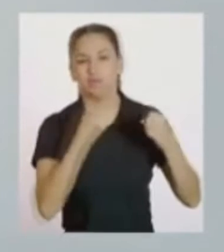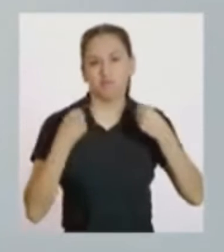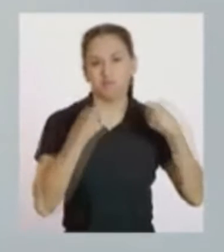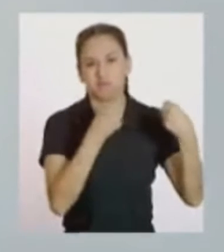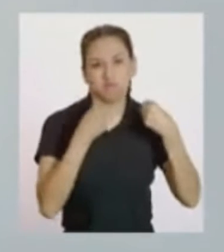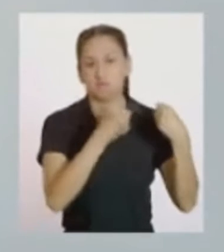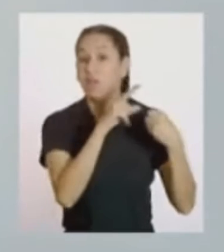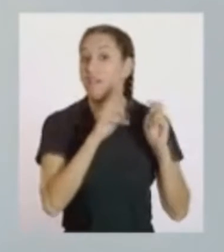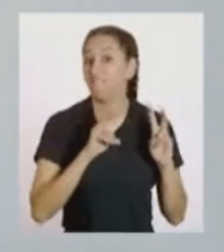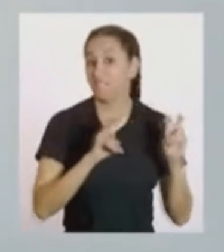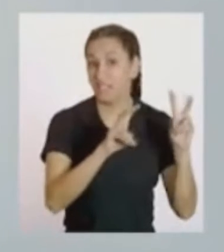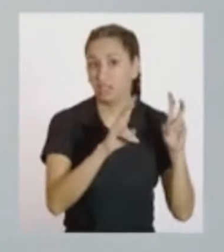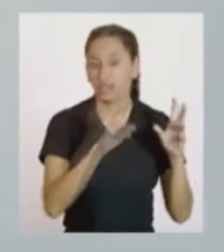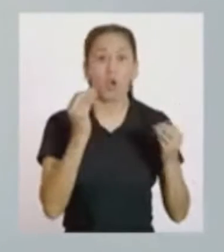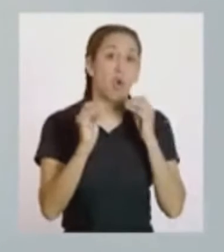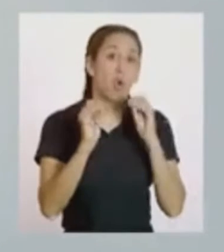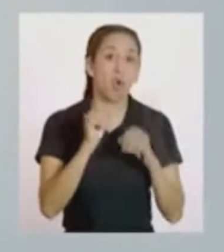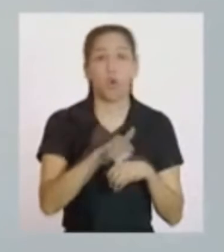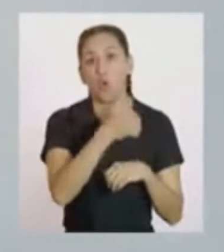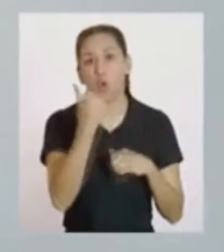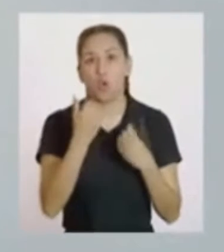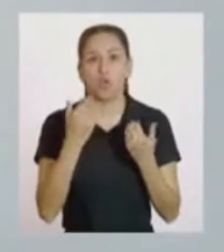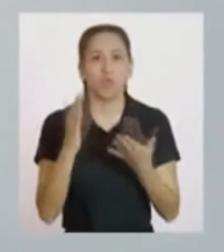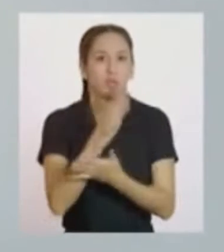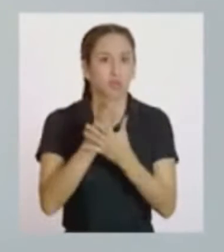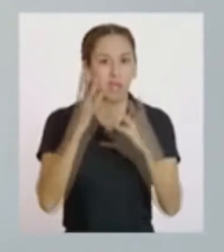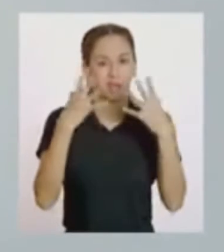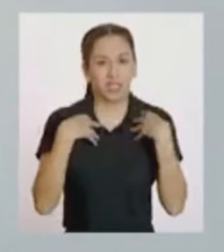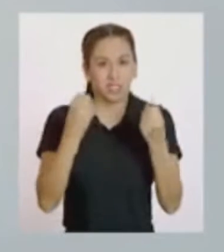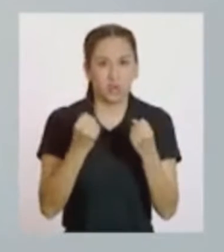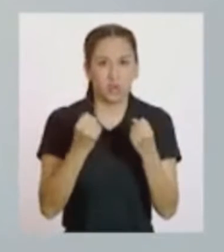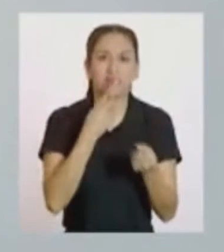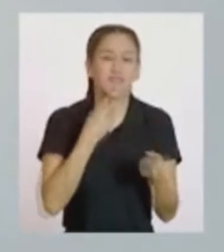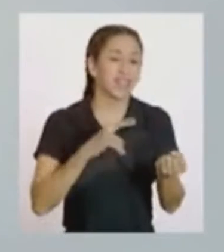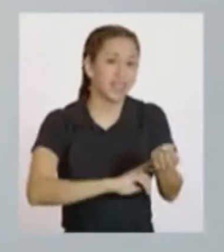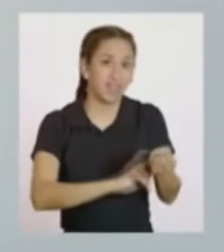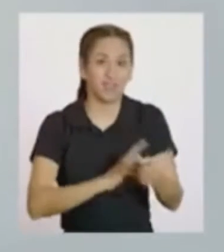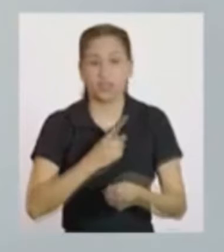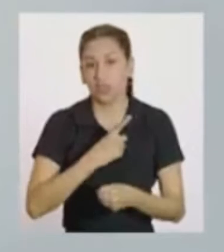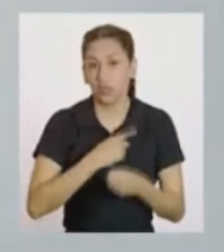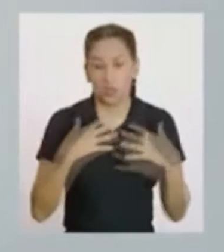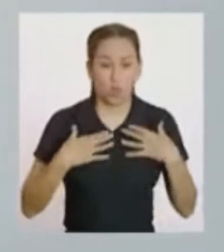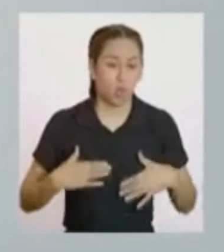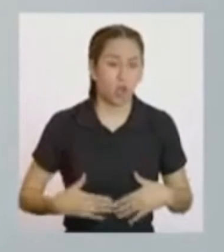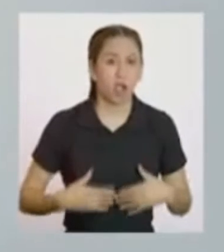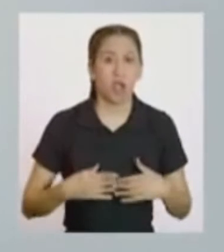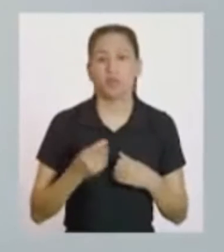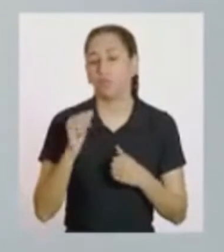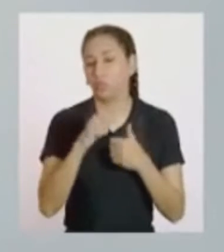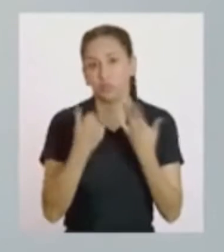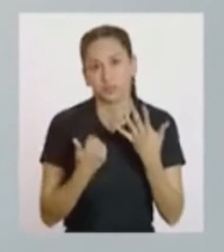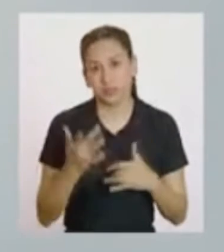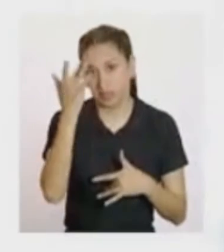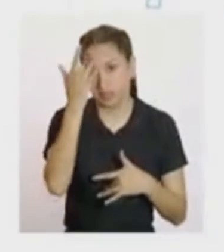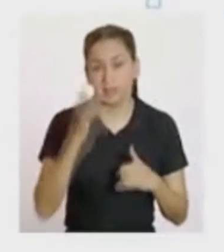hacerle frente a este virus, sino a otros problemas de salud como la malnutrición. la diabetes, enfermedades cardiovasculares,